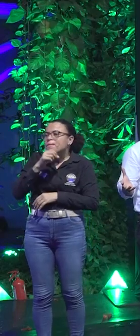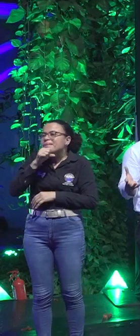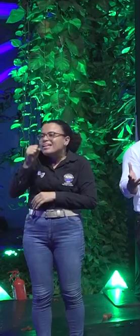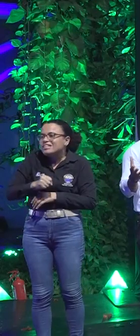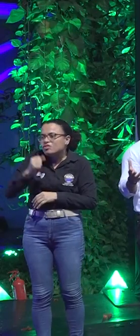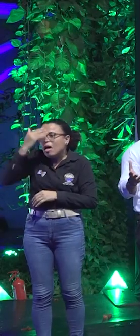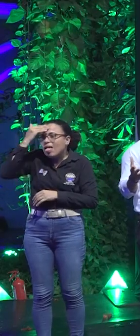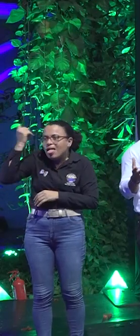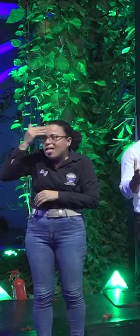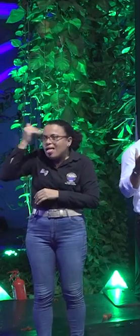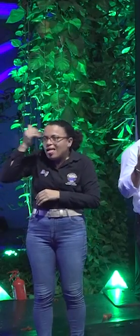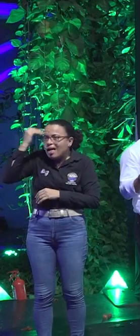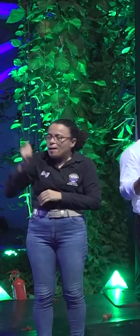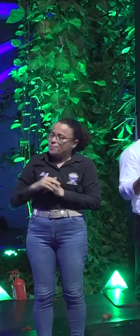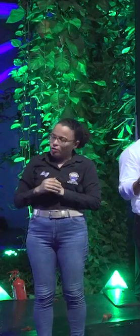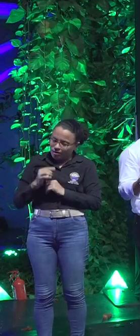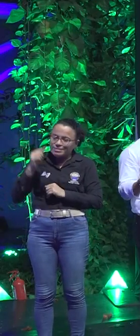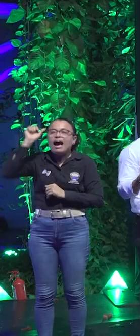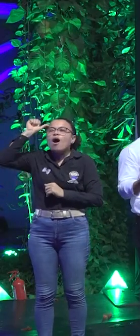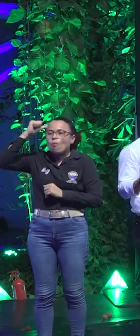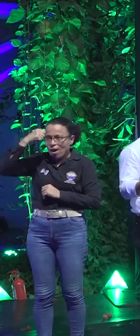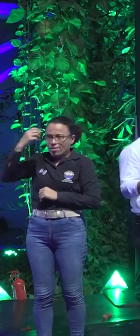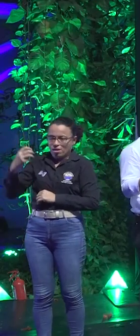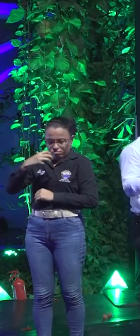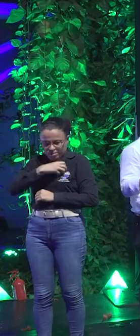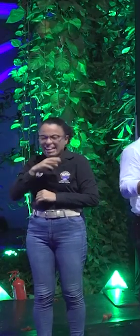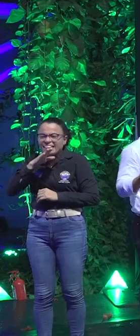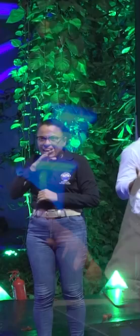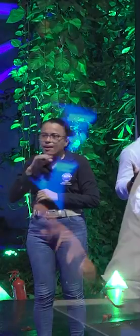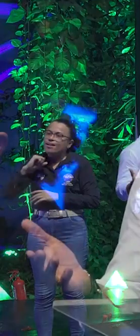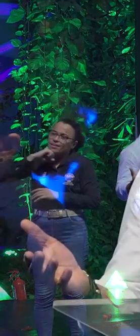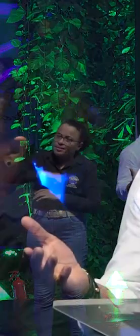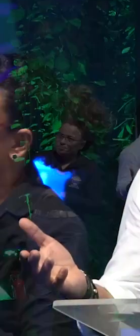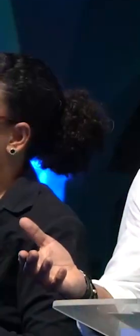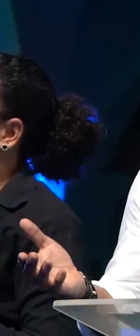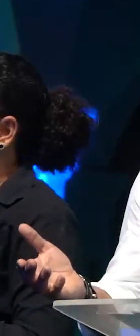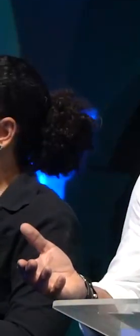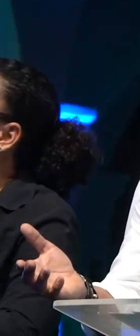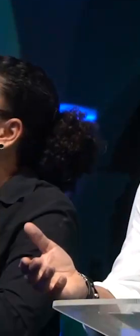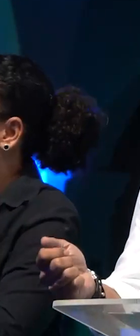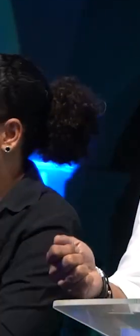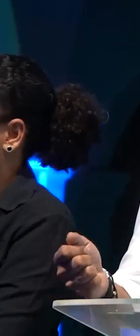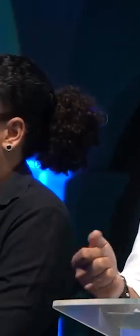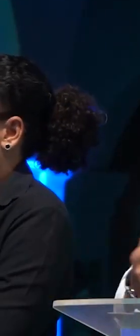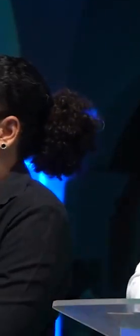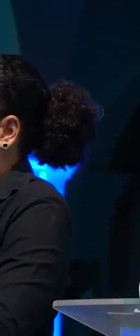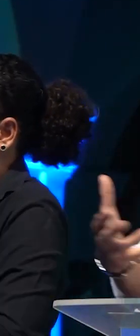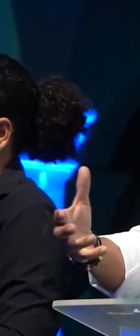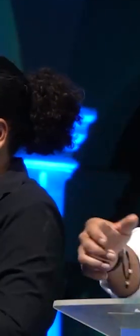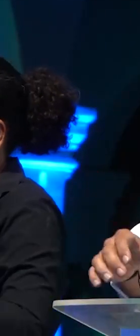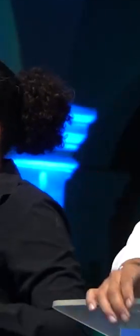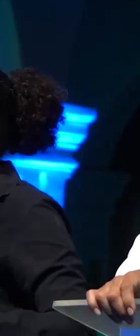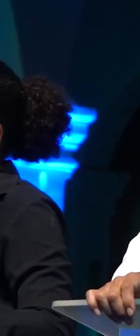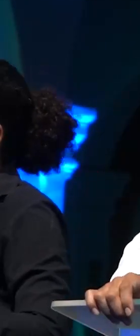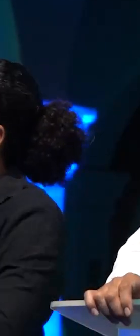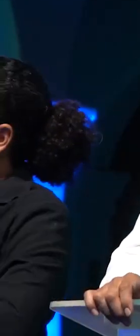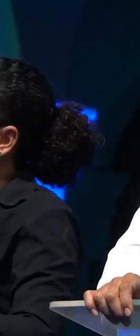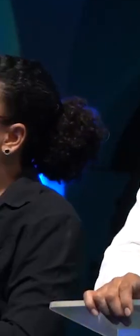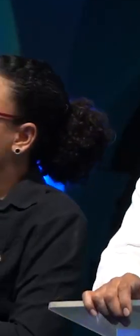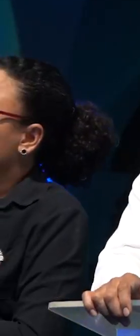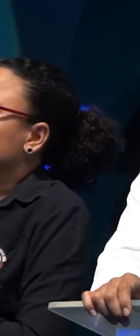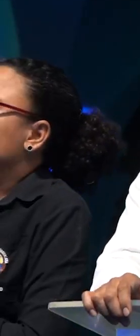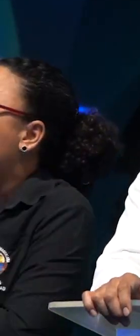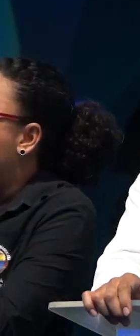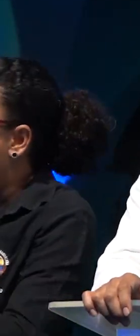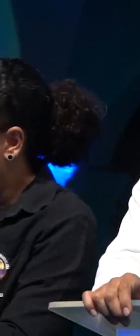eterno, pero lo dice con un compromiso y un amor, porque él le entregó la mitad de su vida a la Universidad del Magdalena. Entonces la Universidad del Magdalena está en